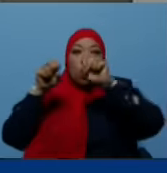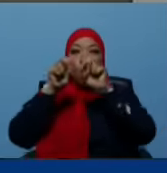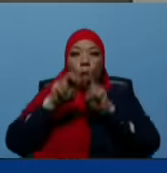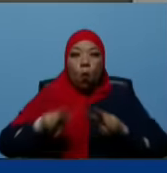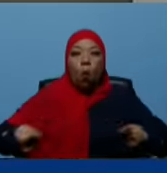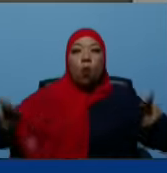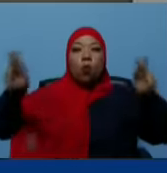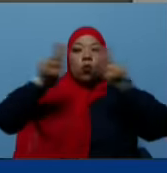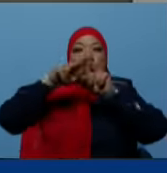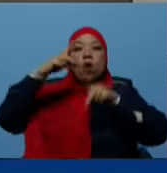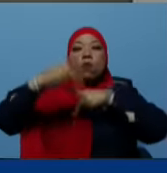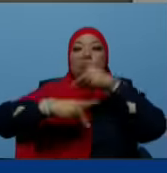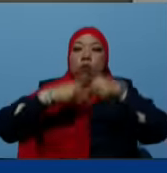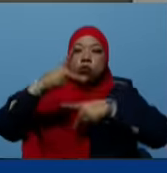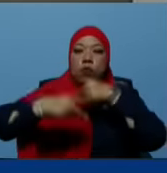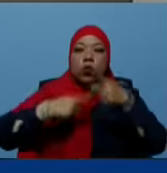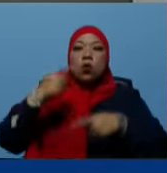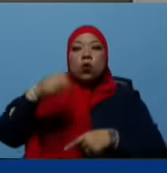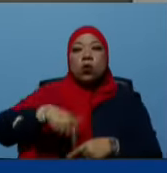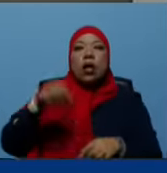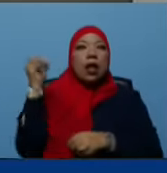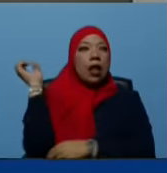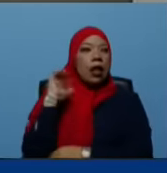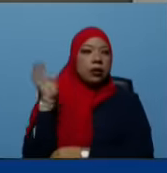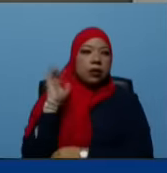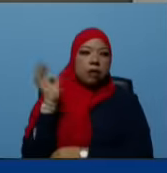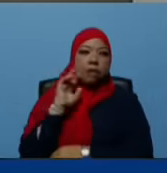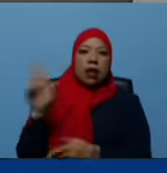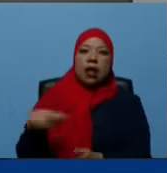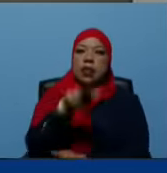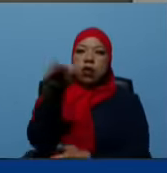bueno, lo explicó suficientemente en estos días en la Asamblea Nacional.